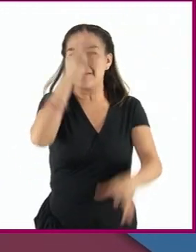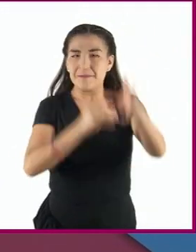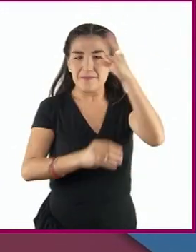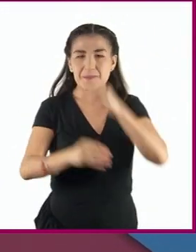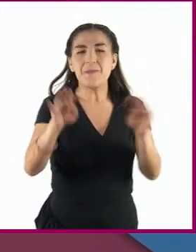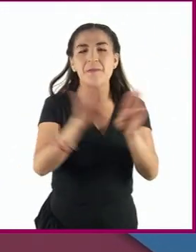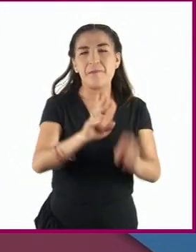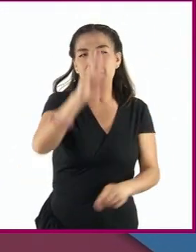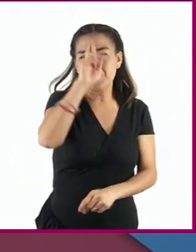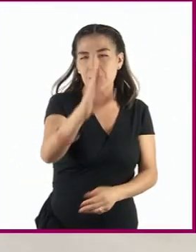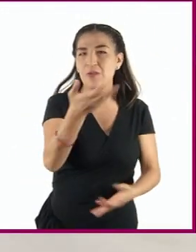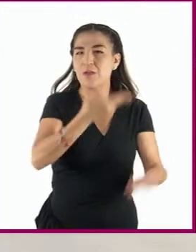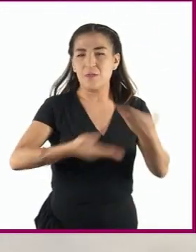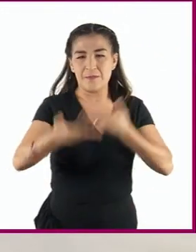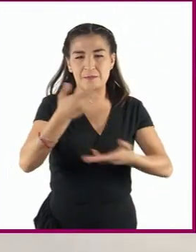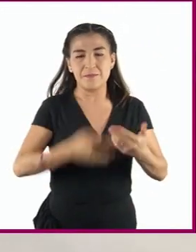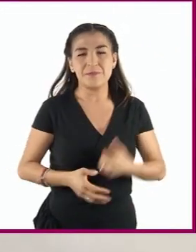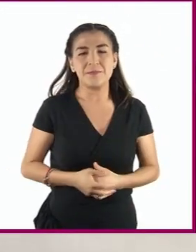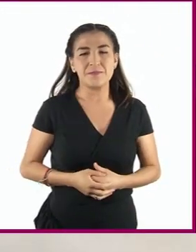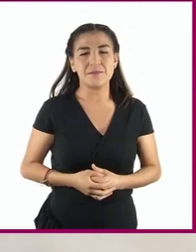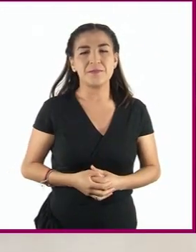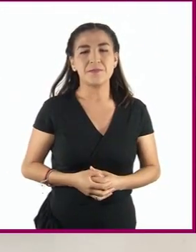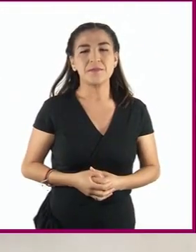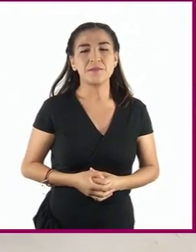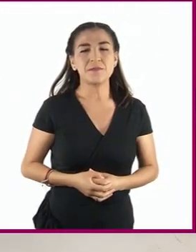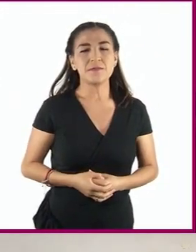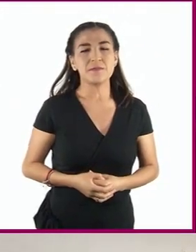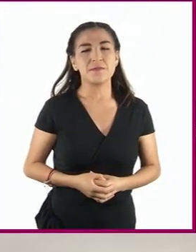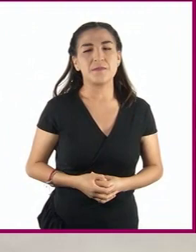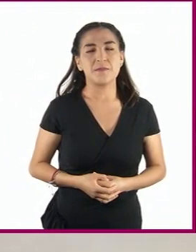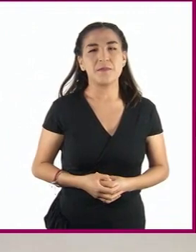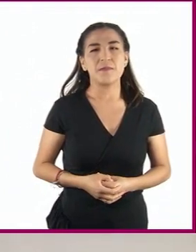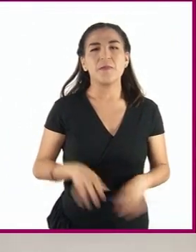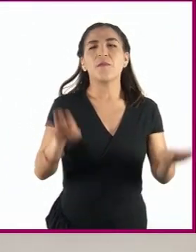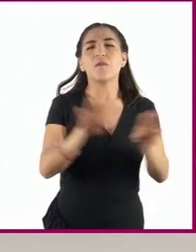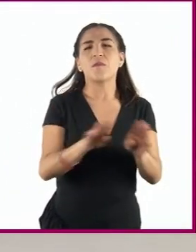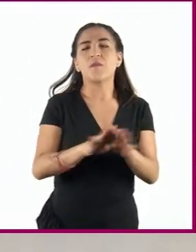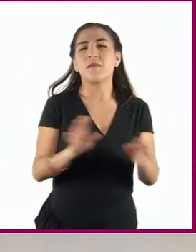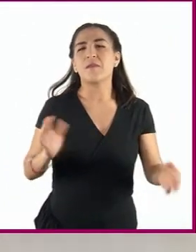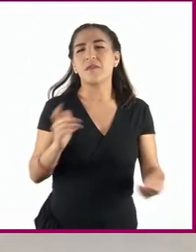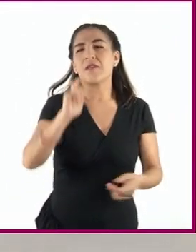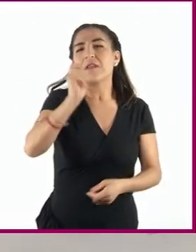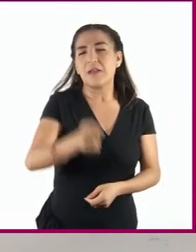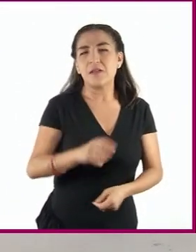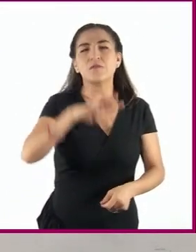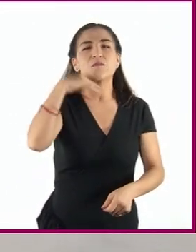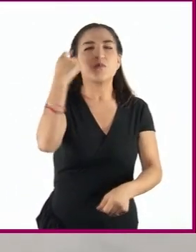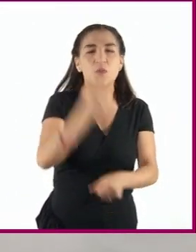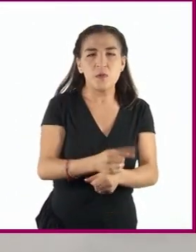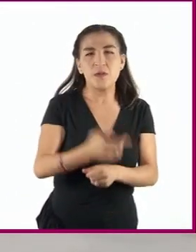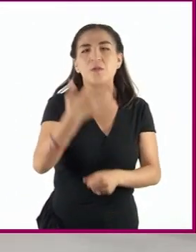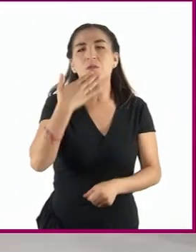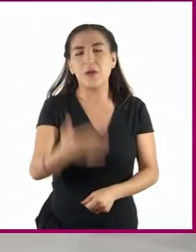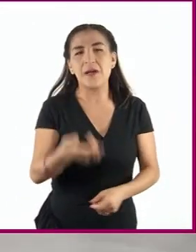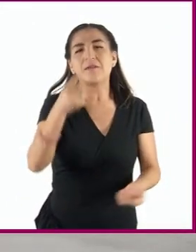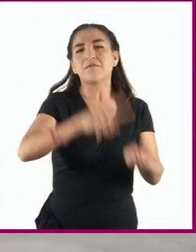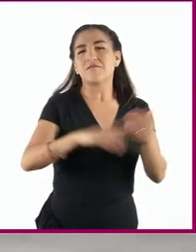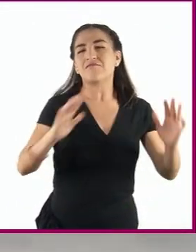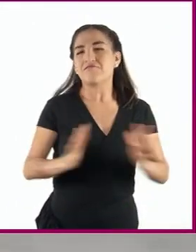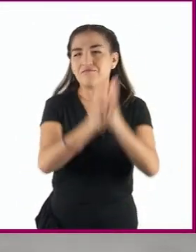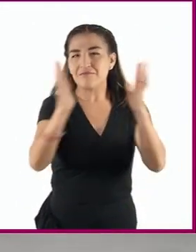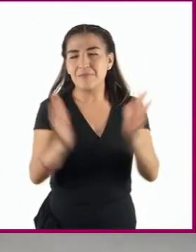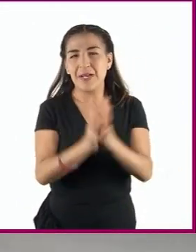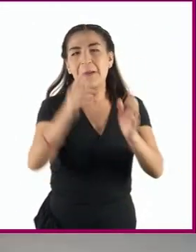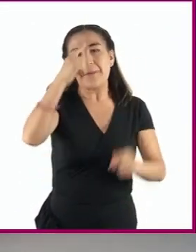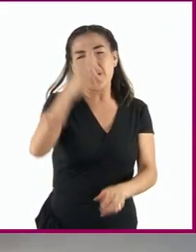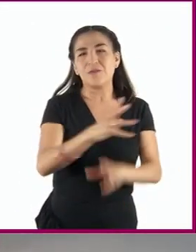y de respeto mutuo. Se trata de un proceso de intervención voluntario, flexible y participativo